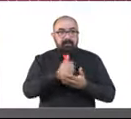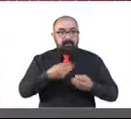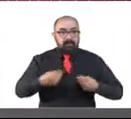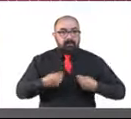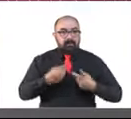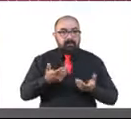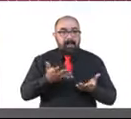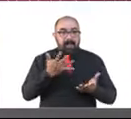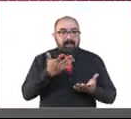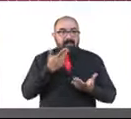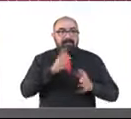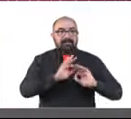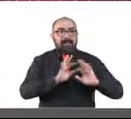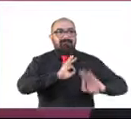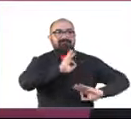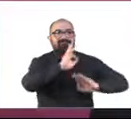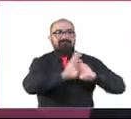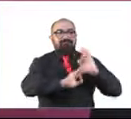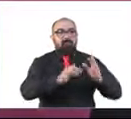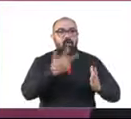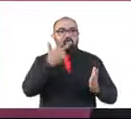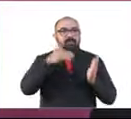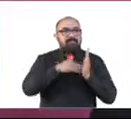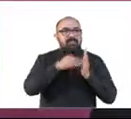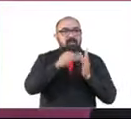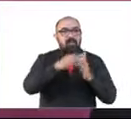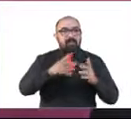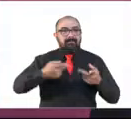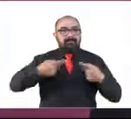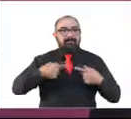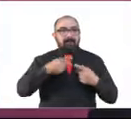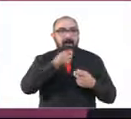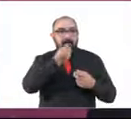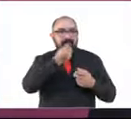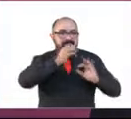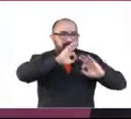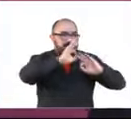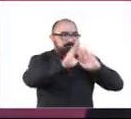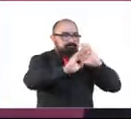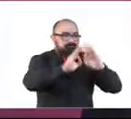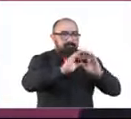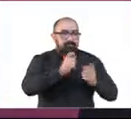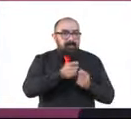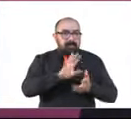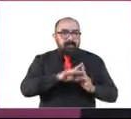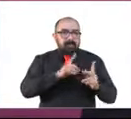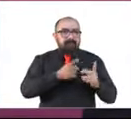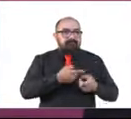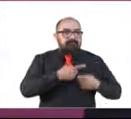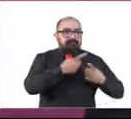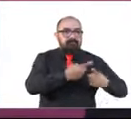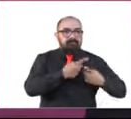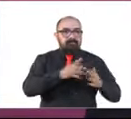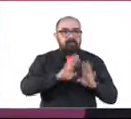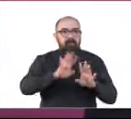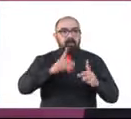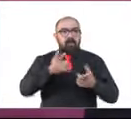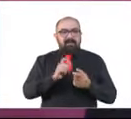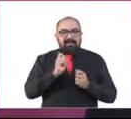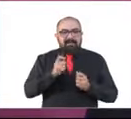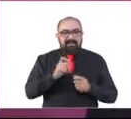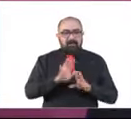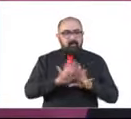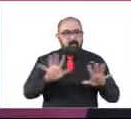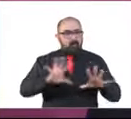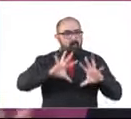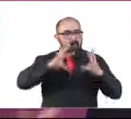alimentar a 8,000 millones de personas en el mundo, pues estas actividades que tienen impactos ambientales han llegado